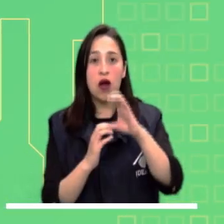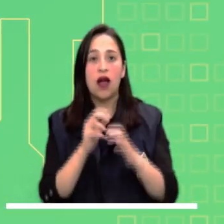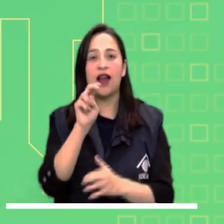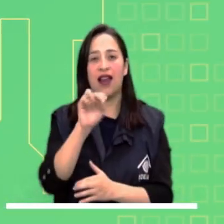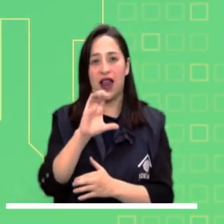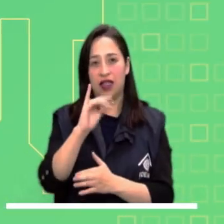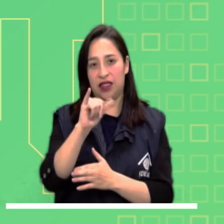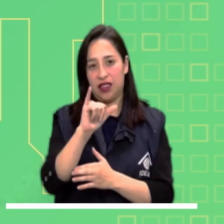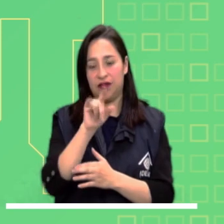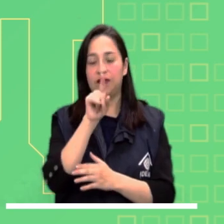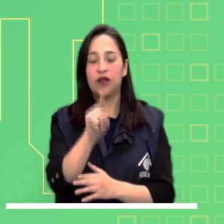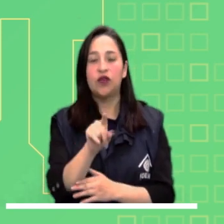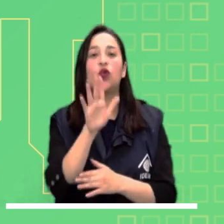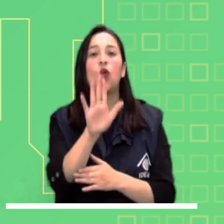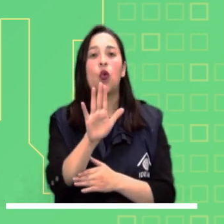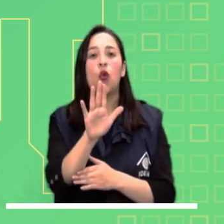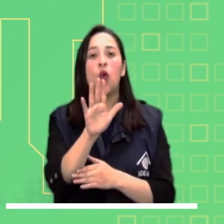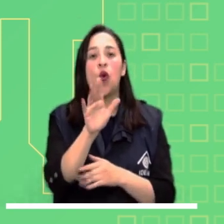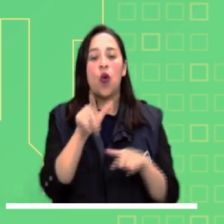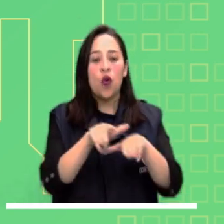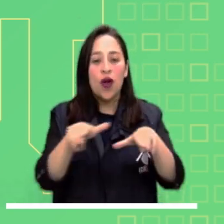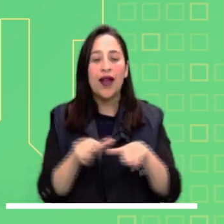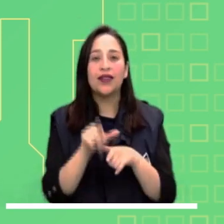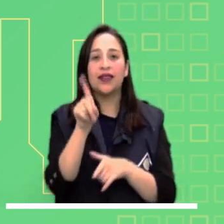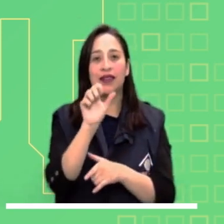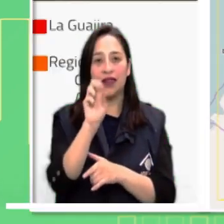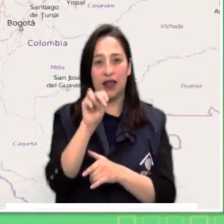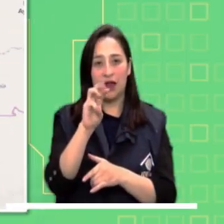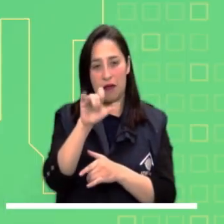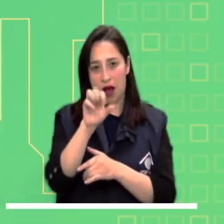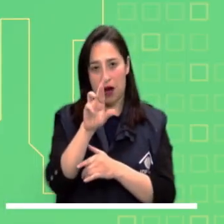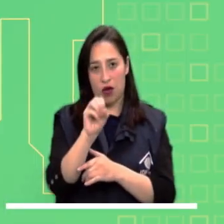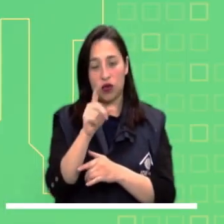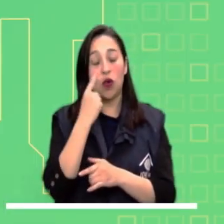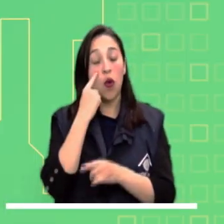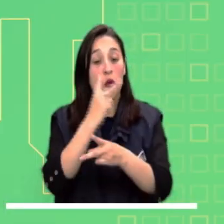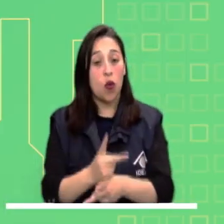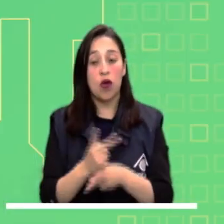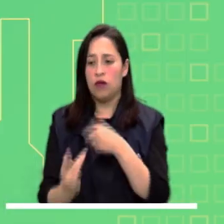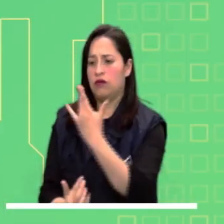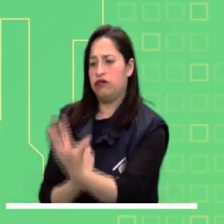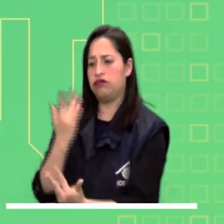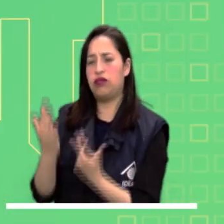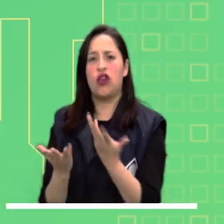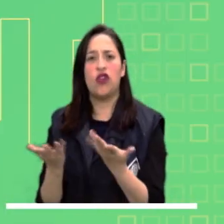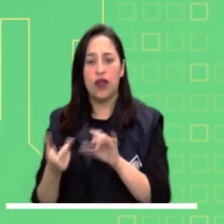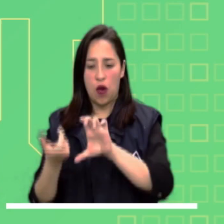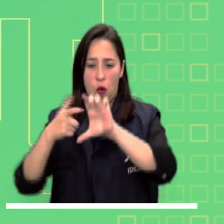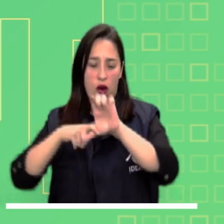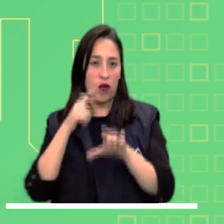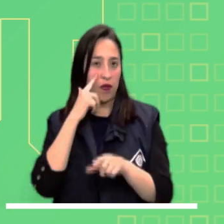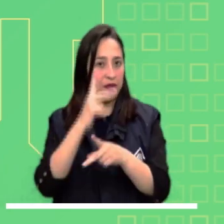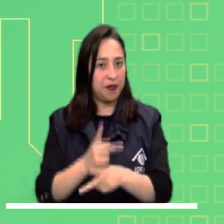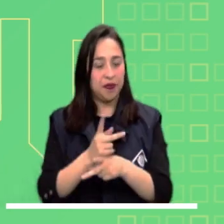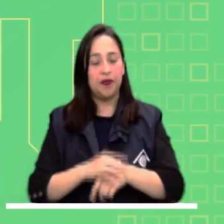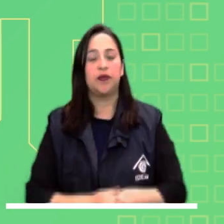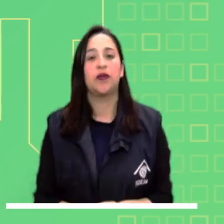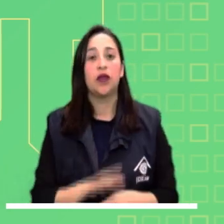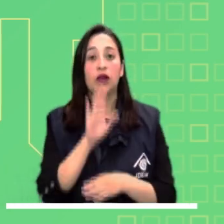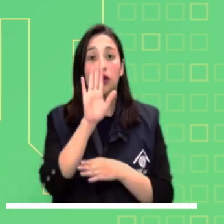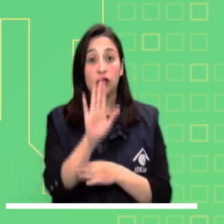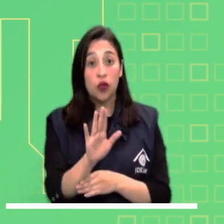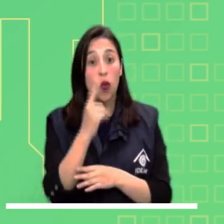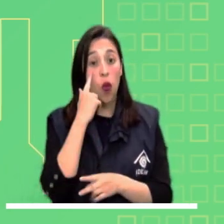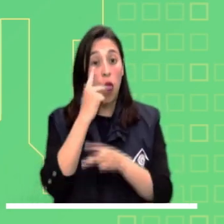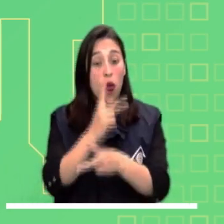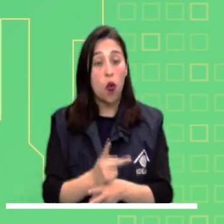niveles que se presentan en los ríos Cauca y Nechí, así como en la Ciénaga de San Marcos. Es muy probable que ocurran incendios en bosques y cultivos ubicados